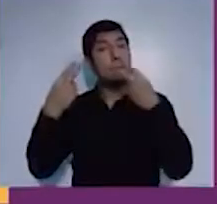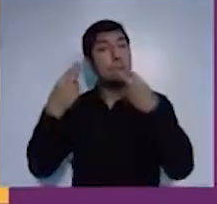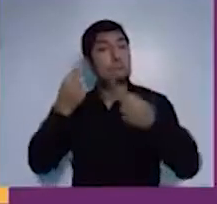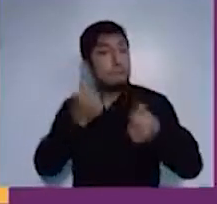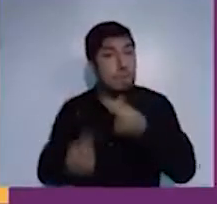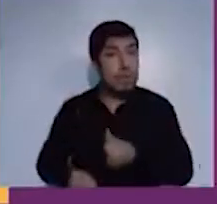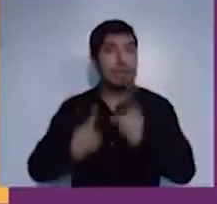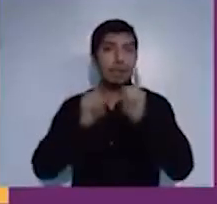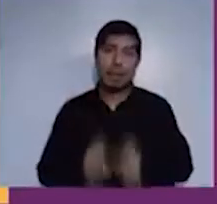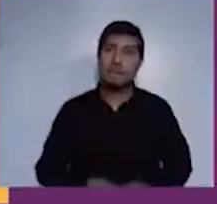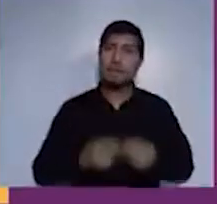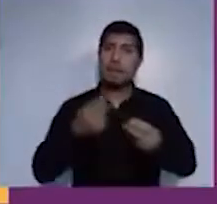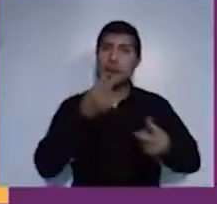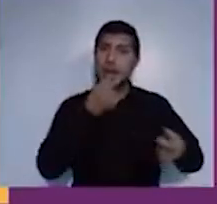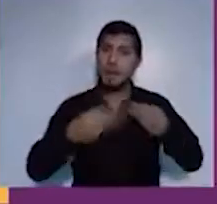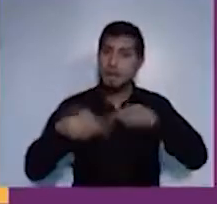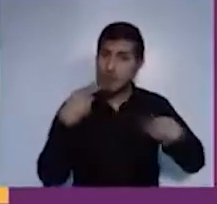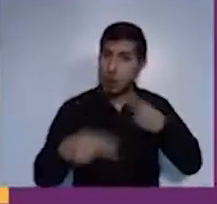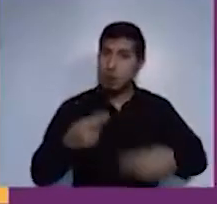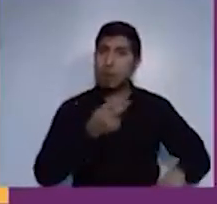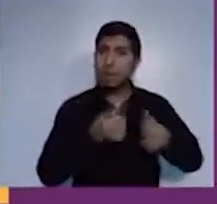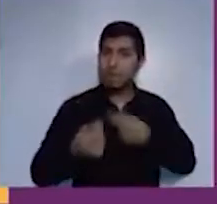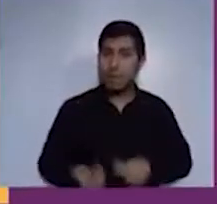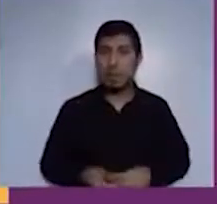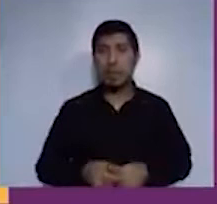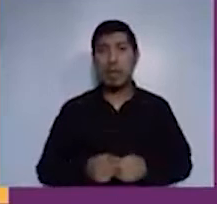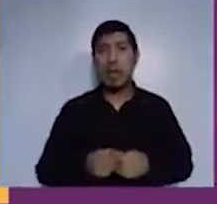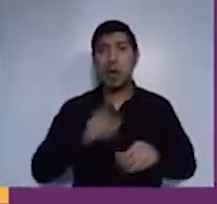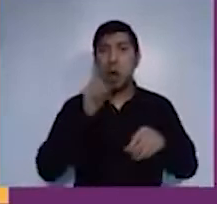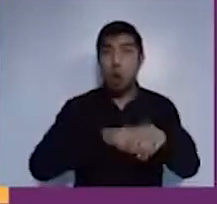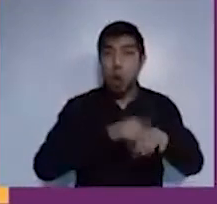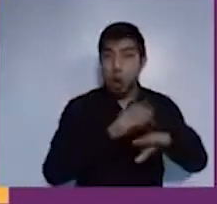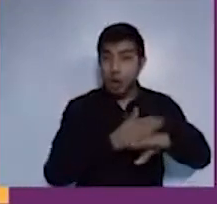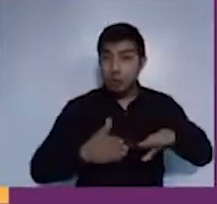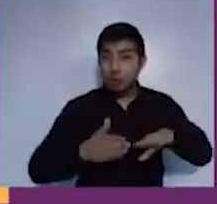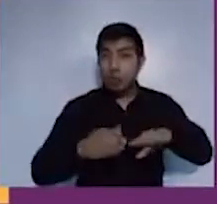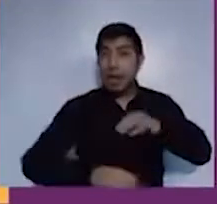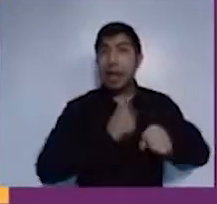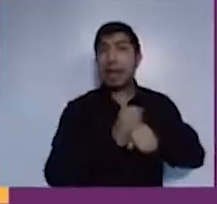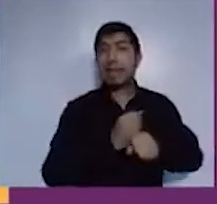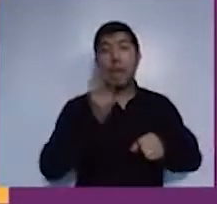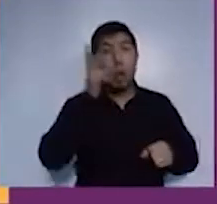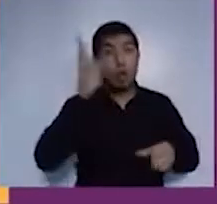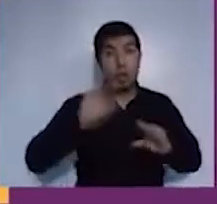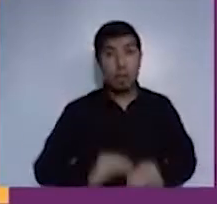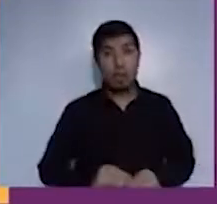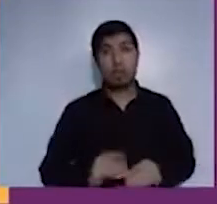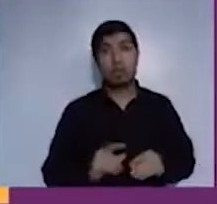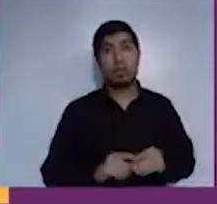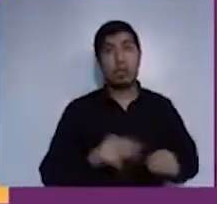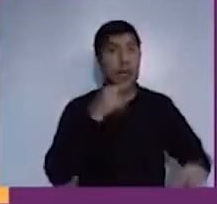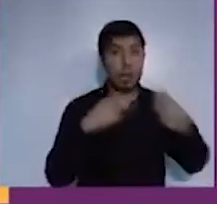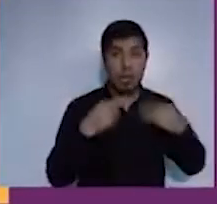la gastronomía con una salvedad que es el horario de las confiterías hasta las 20 horas y restaurantes en el horario